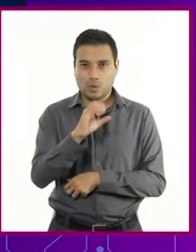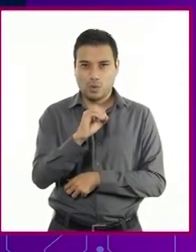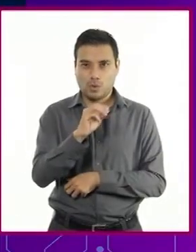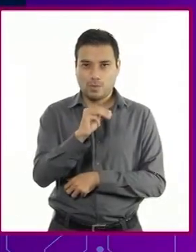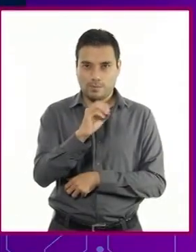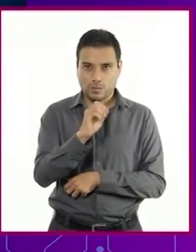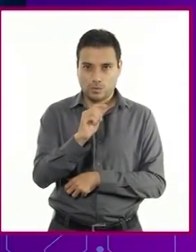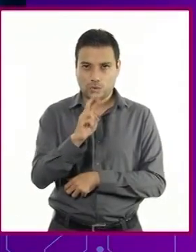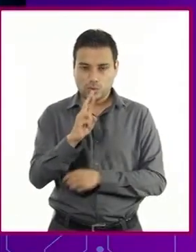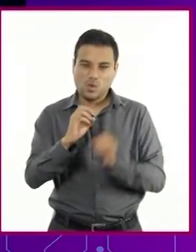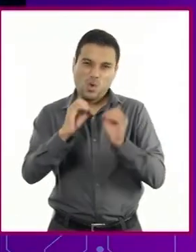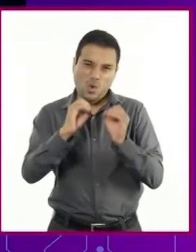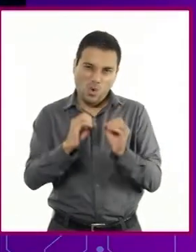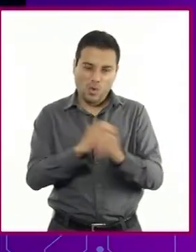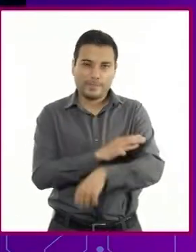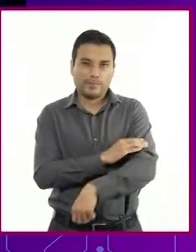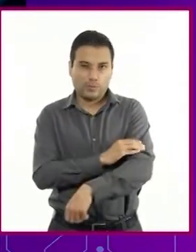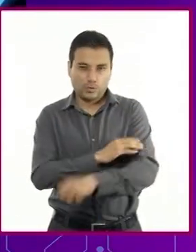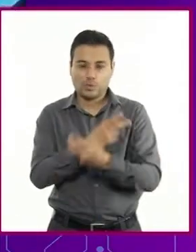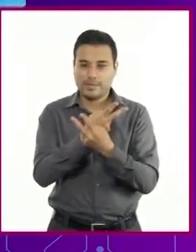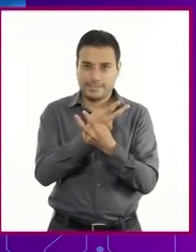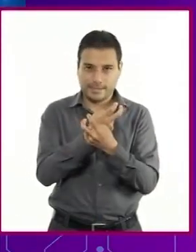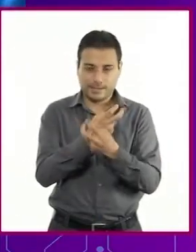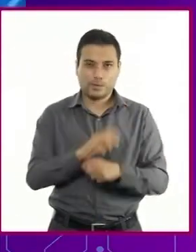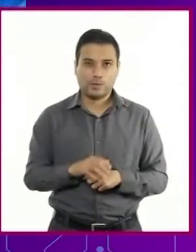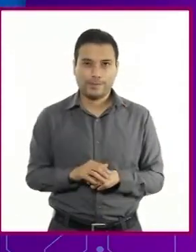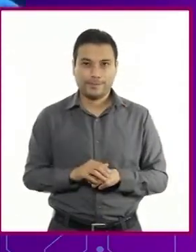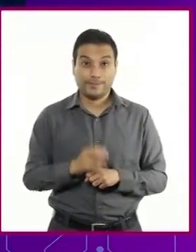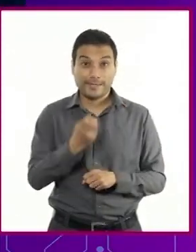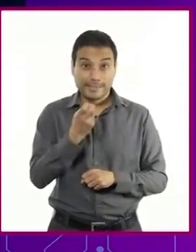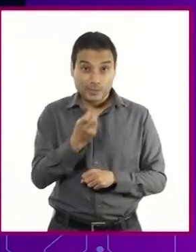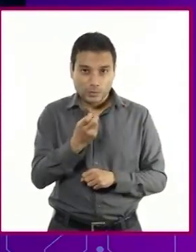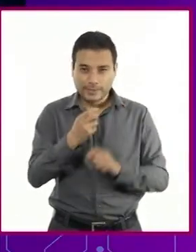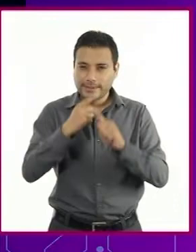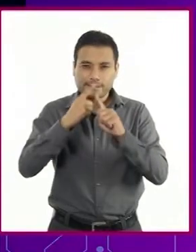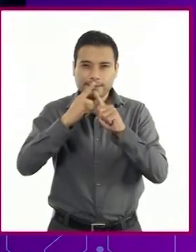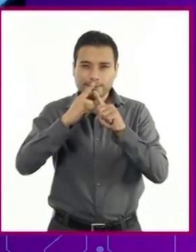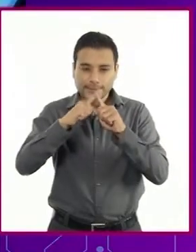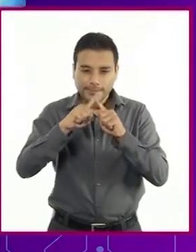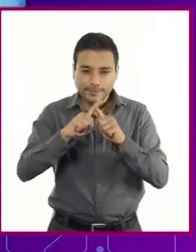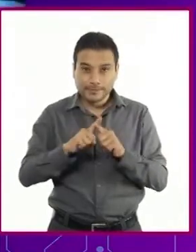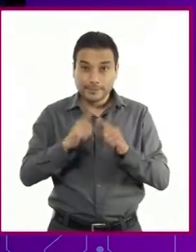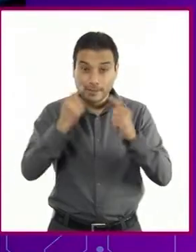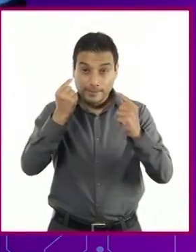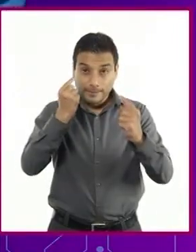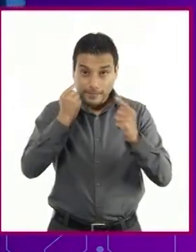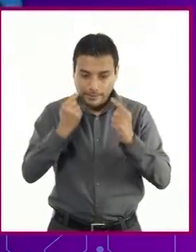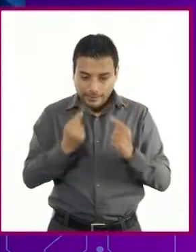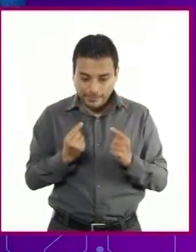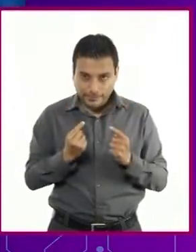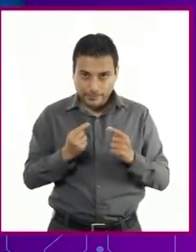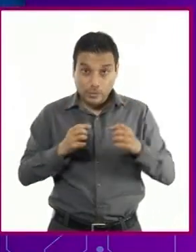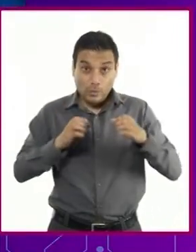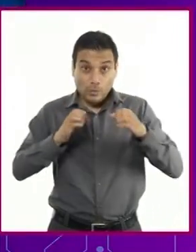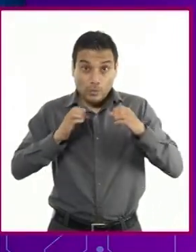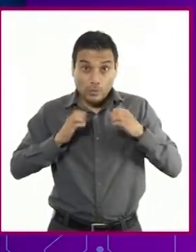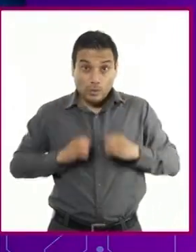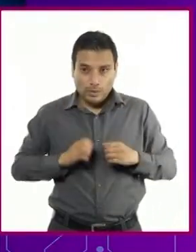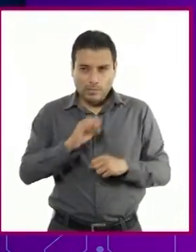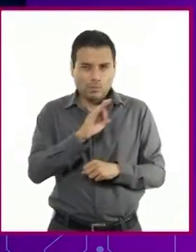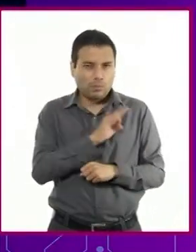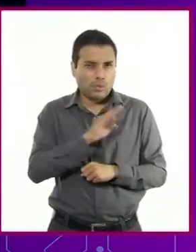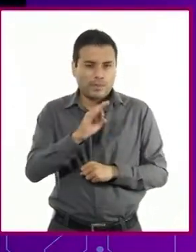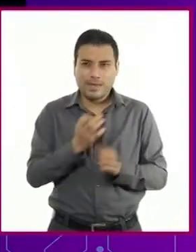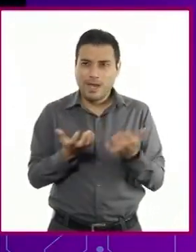sistema músculo-esquelético, el cual es el conjunto de elementos anatómicos que permite a nuestro cuerpo realizar